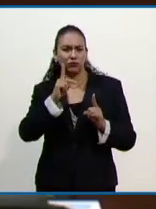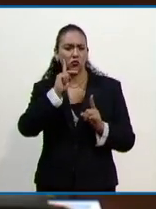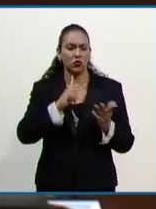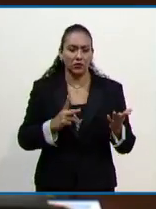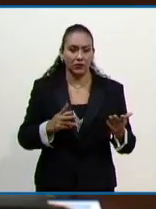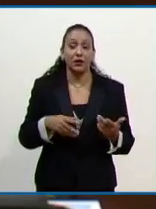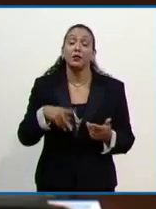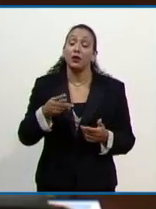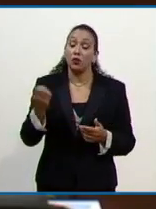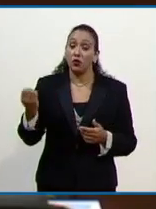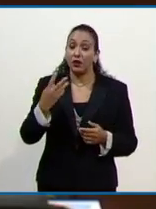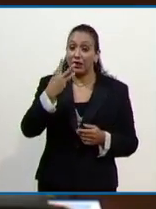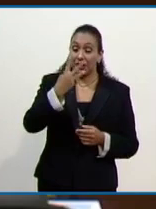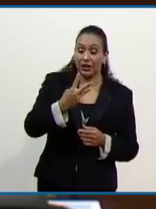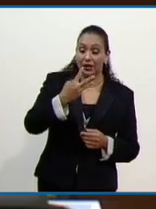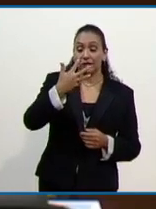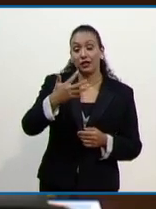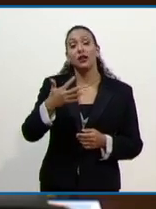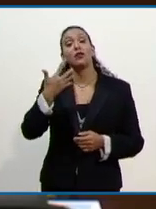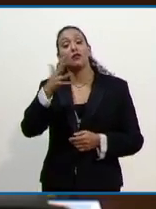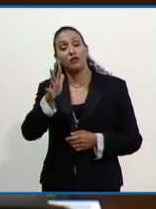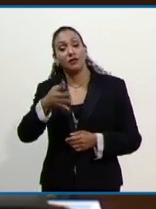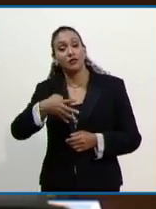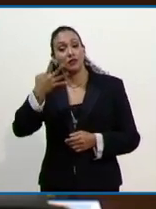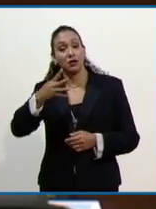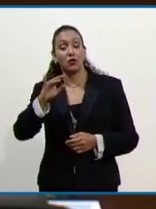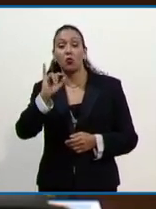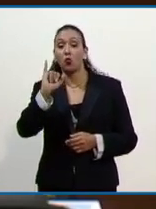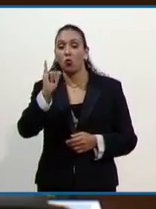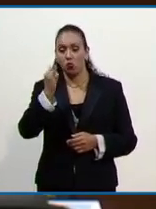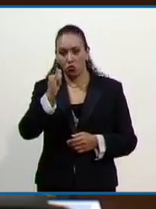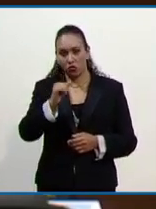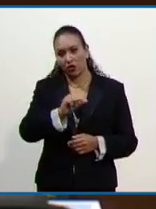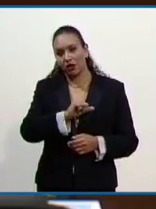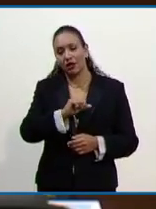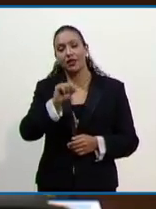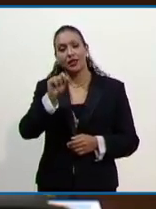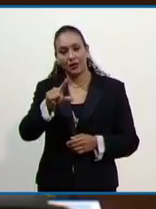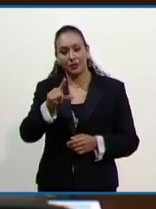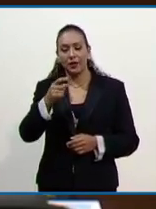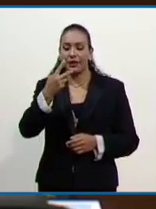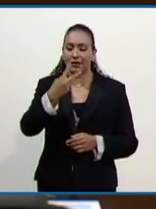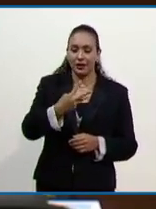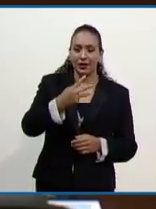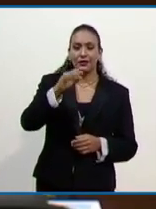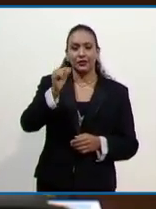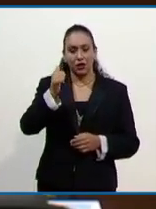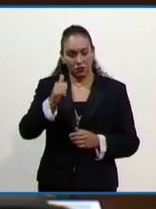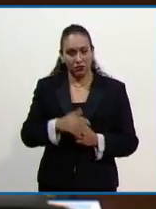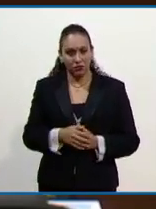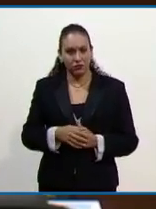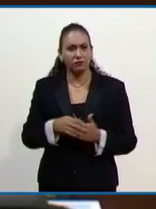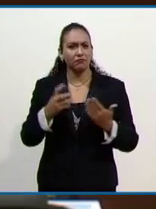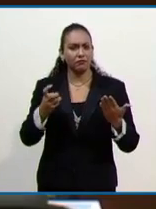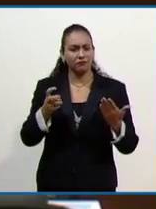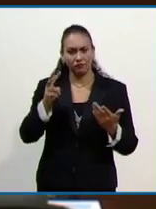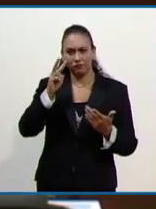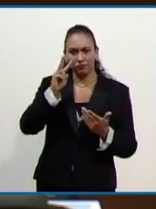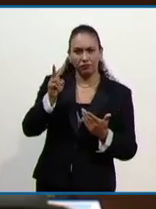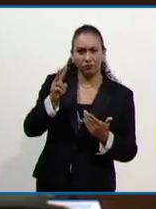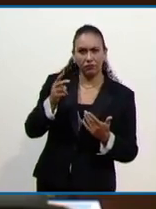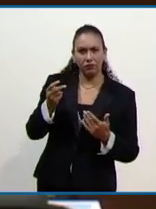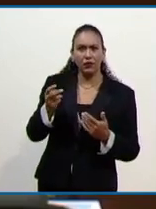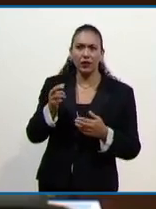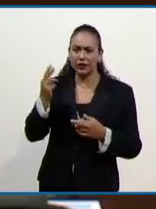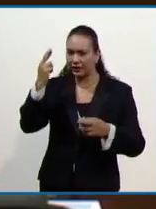conferencias del 3, 5, 10 y 14 de julio, así como en la del 3 de agosto, estimo, acorde con